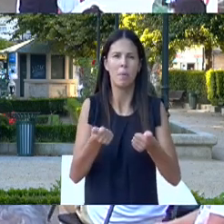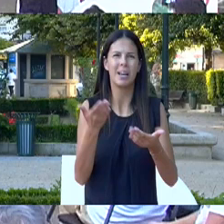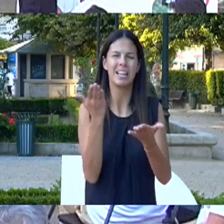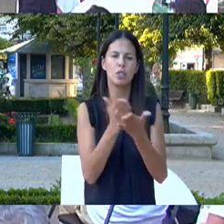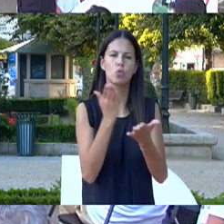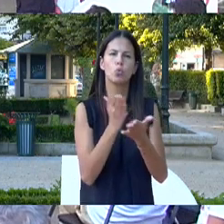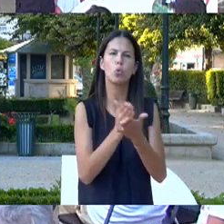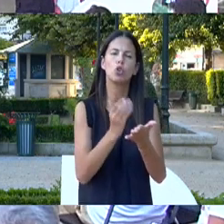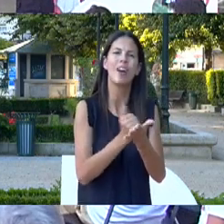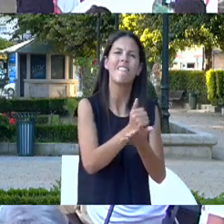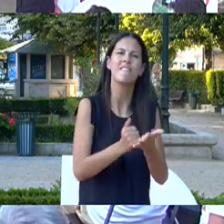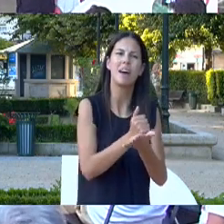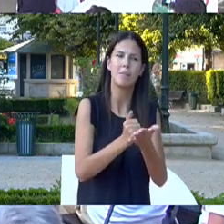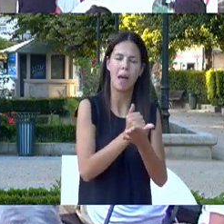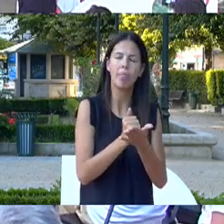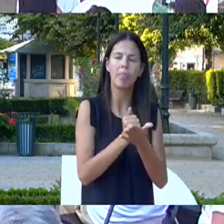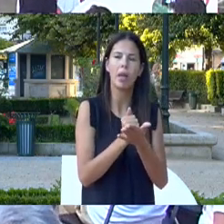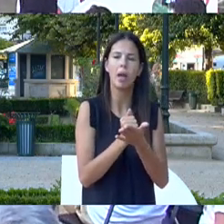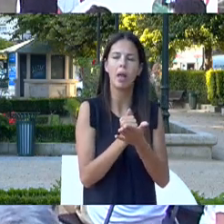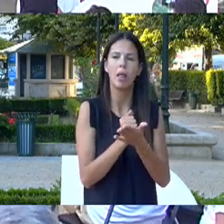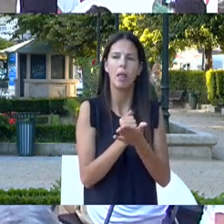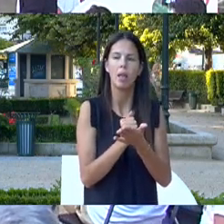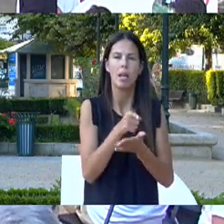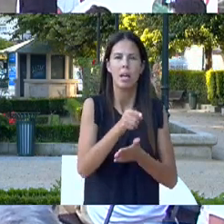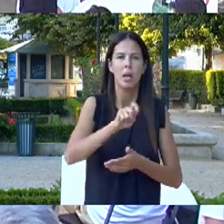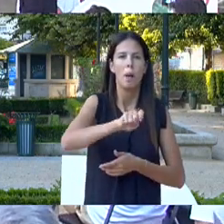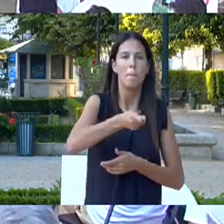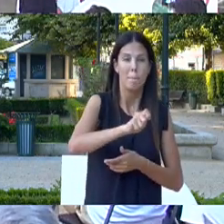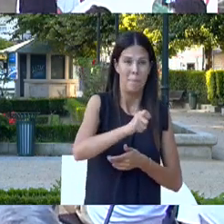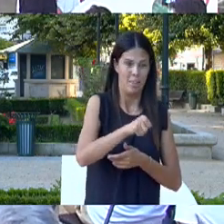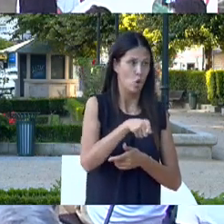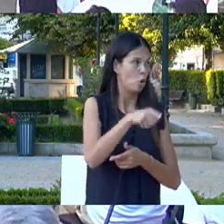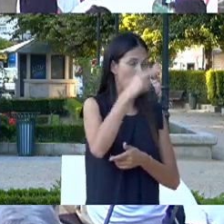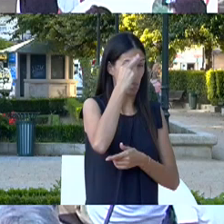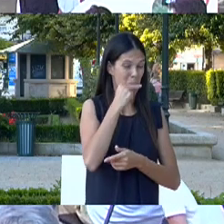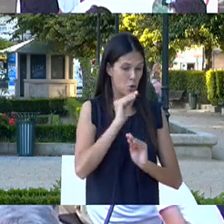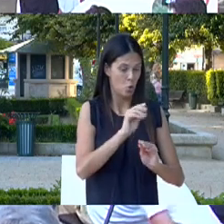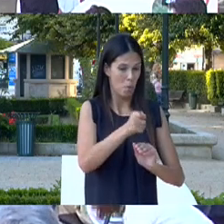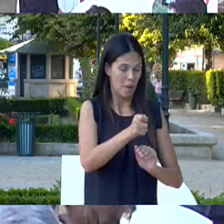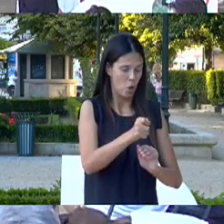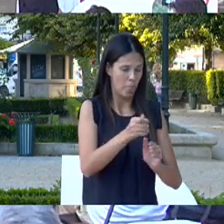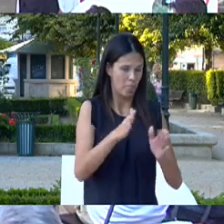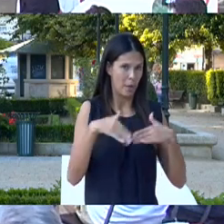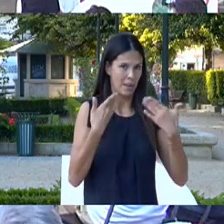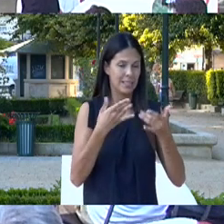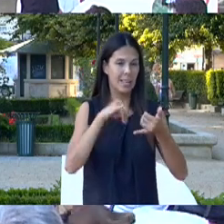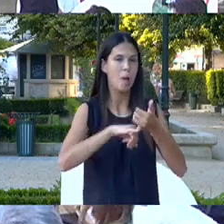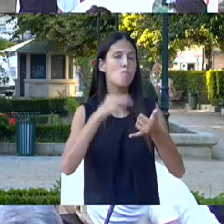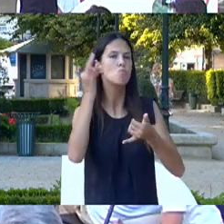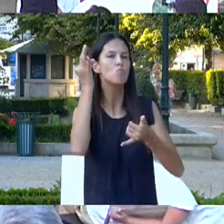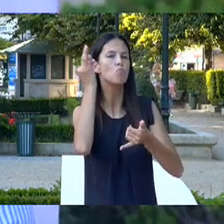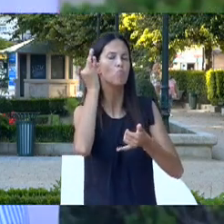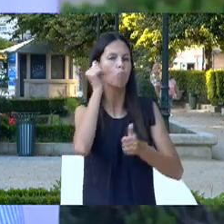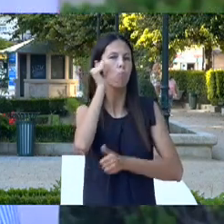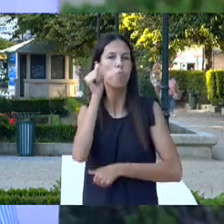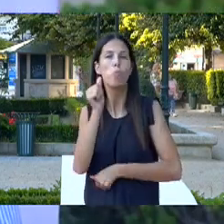de farmacia cando, era Pedro Otero Milleiro, cando queda embarazada a súa moza, que